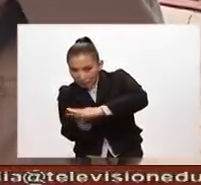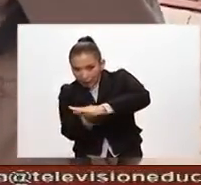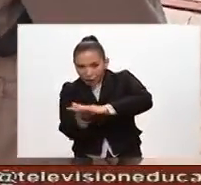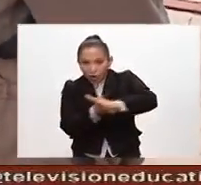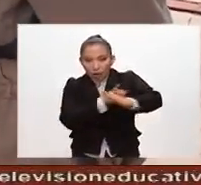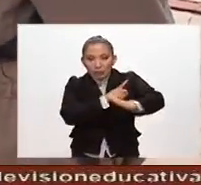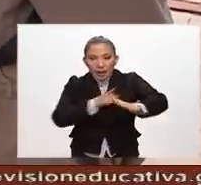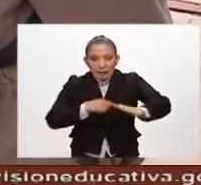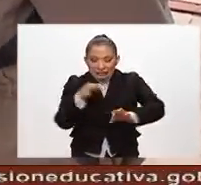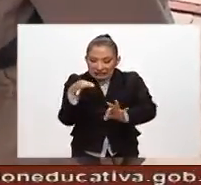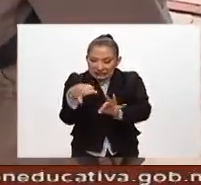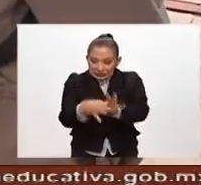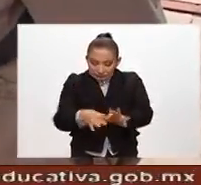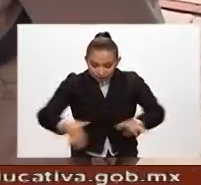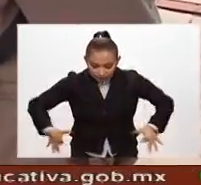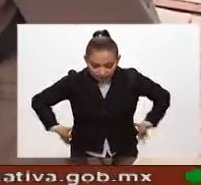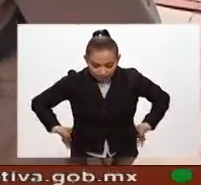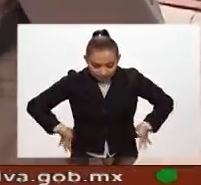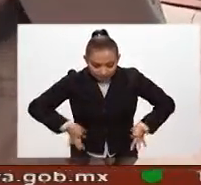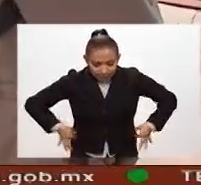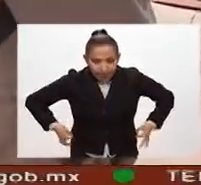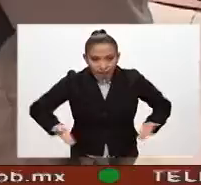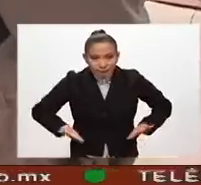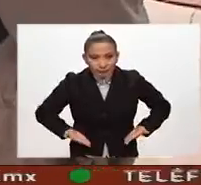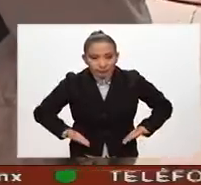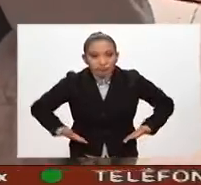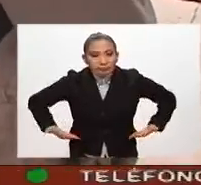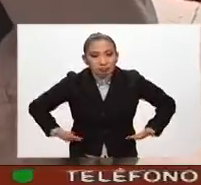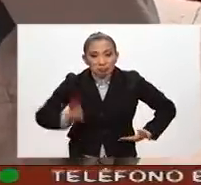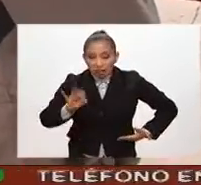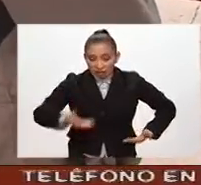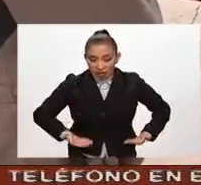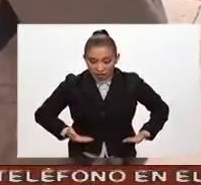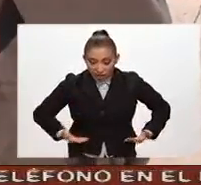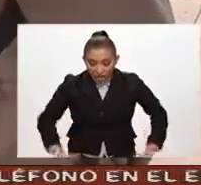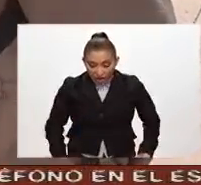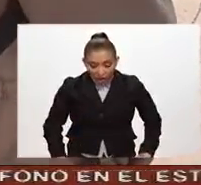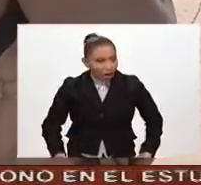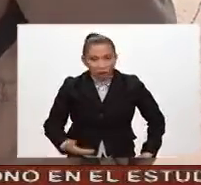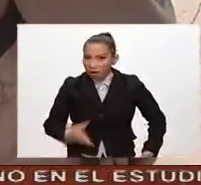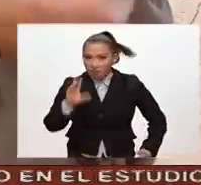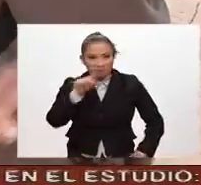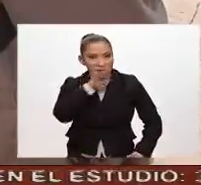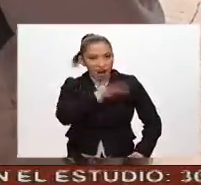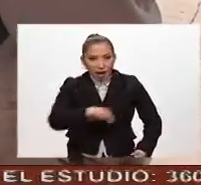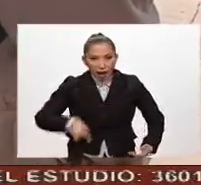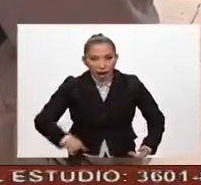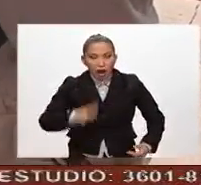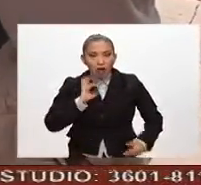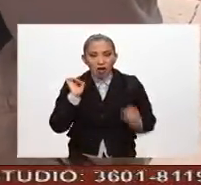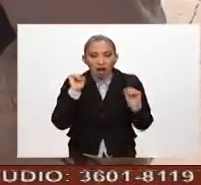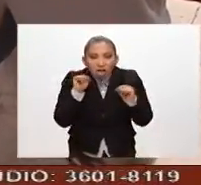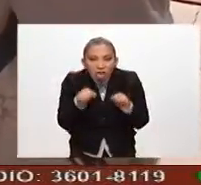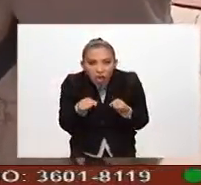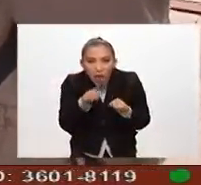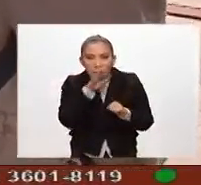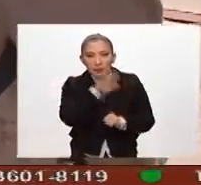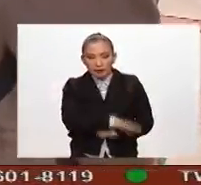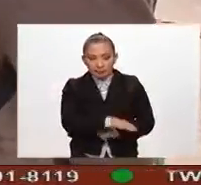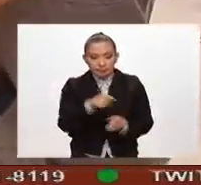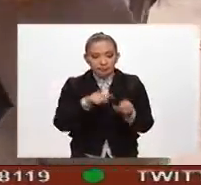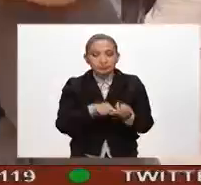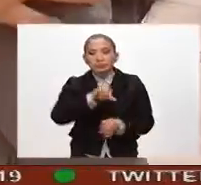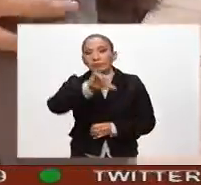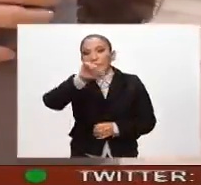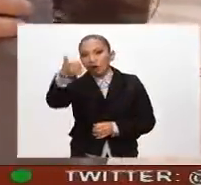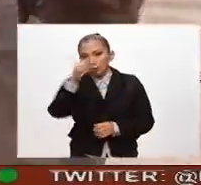debe quedar exactamente a la cintura del niño. Si esto queda mucho más abajo, eso es incorrecto y produce una postura inadecuada.